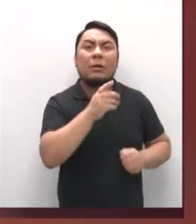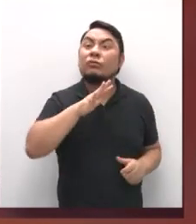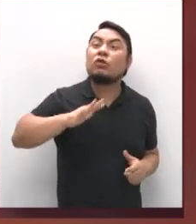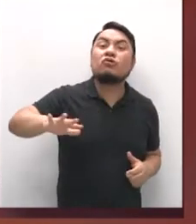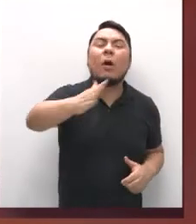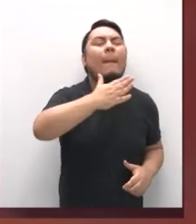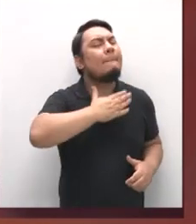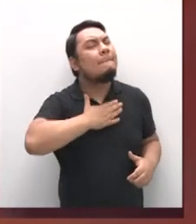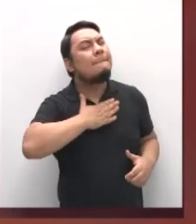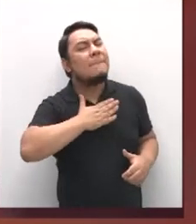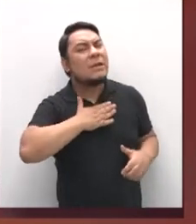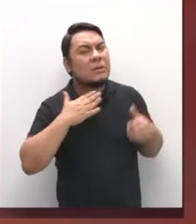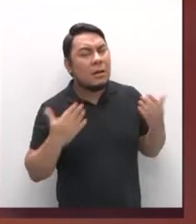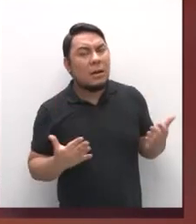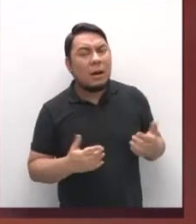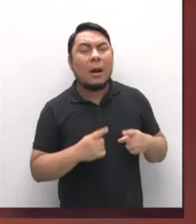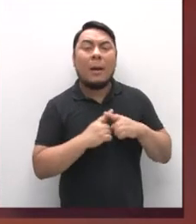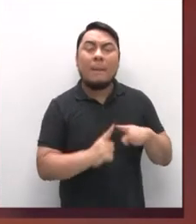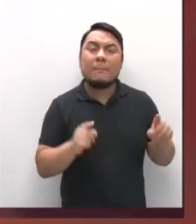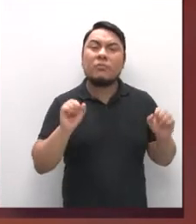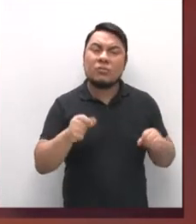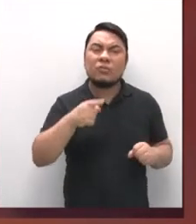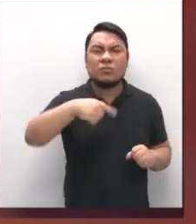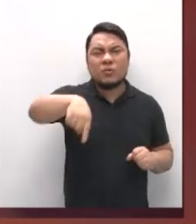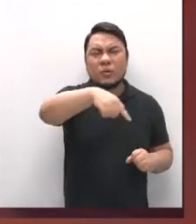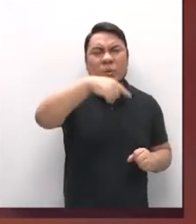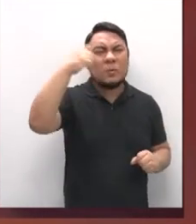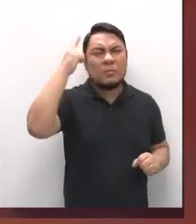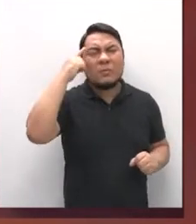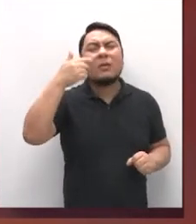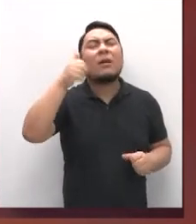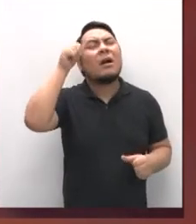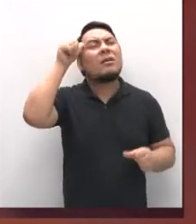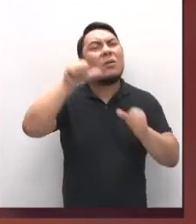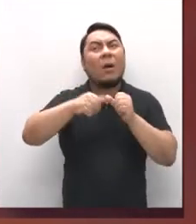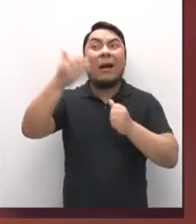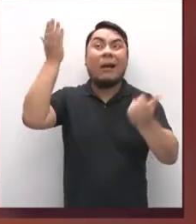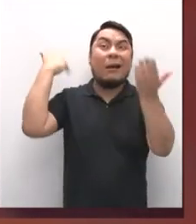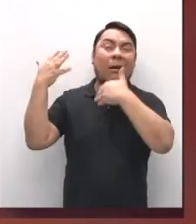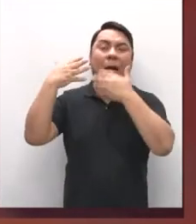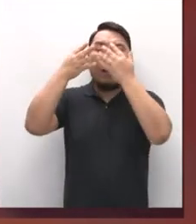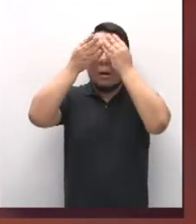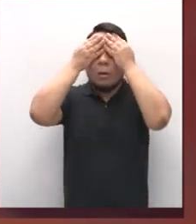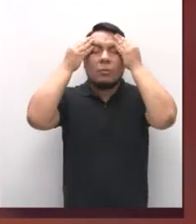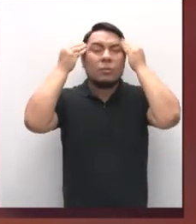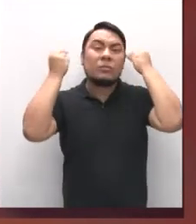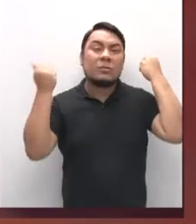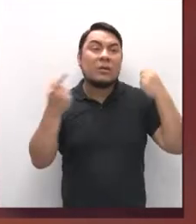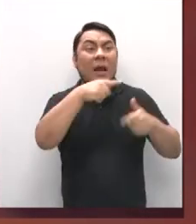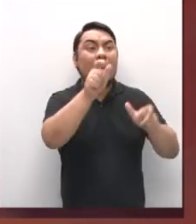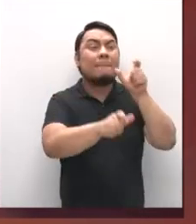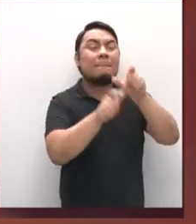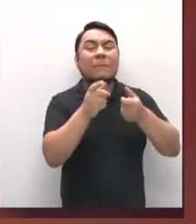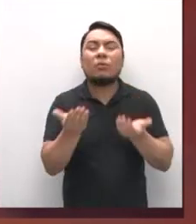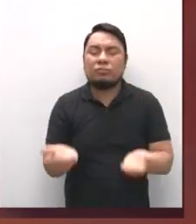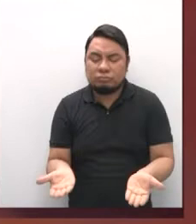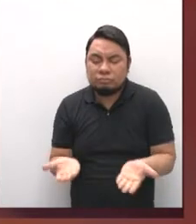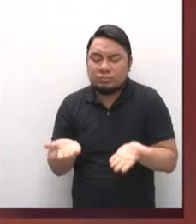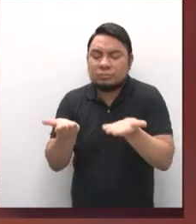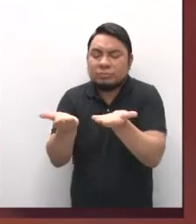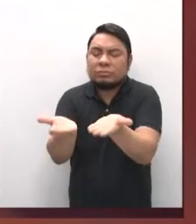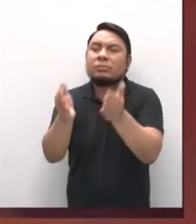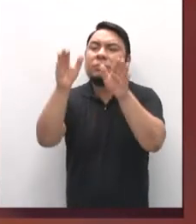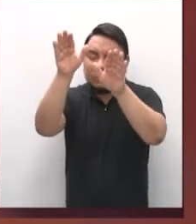mías? Pero la ambición ha borrado los recuerdos y ya nadie viene con ofrendas a la